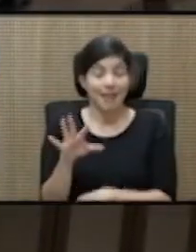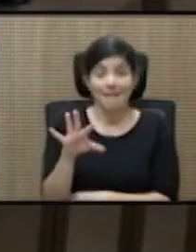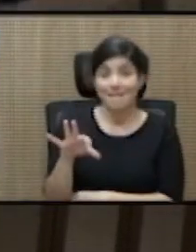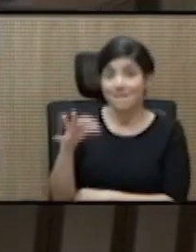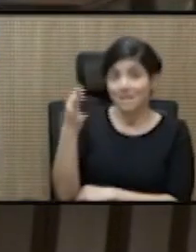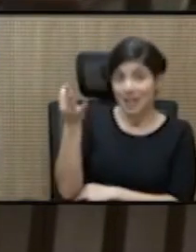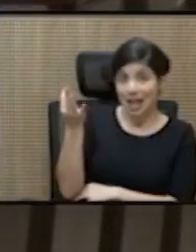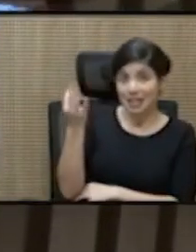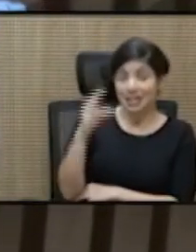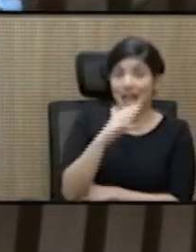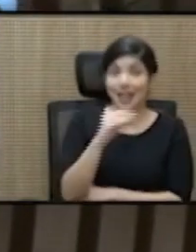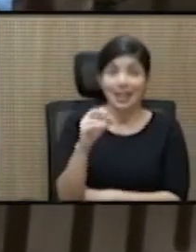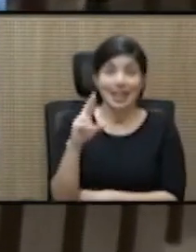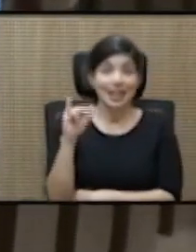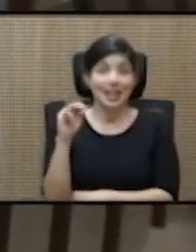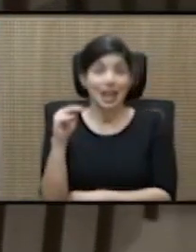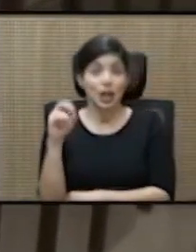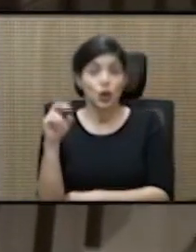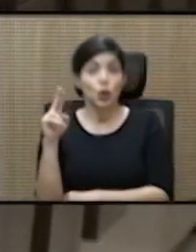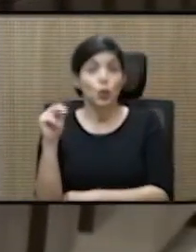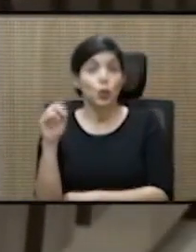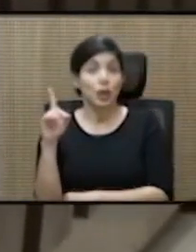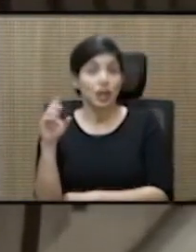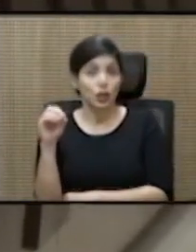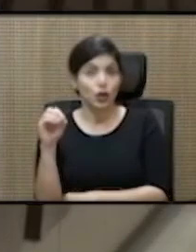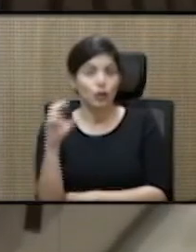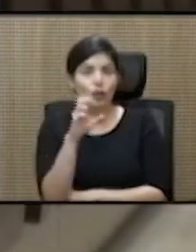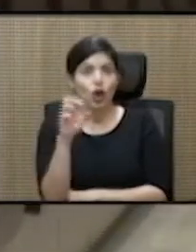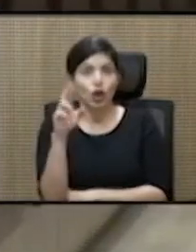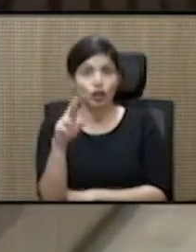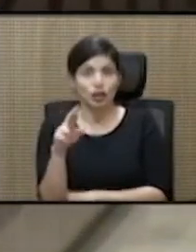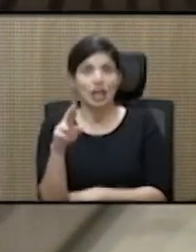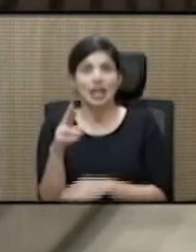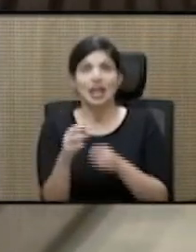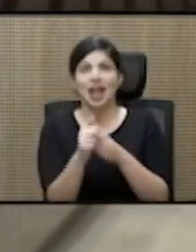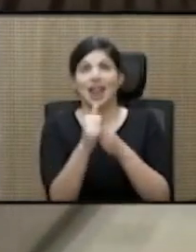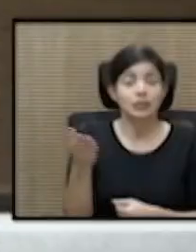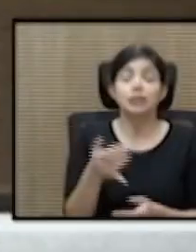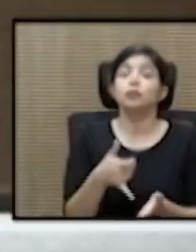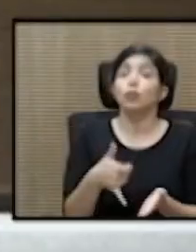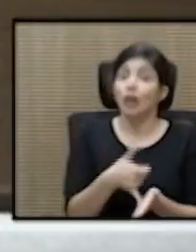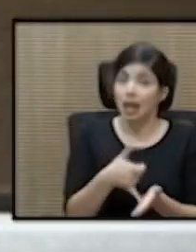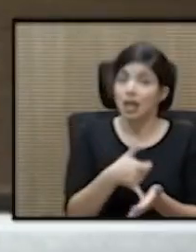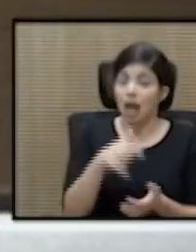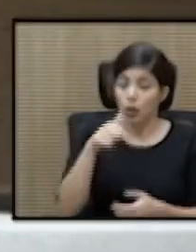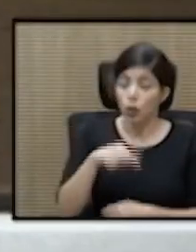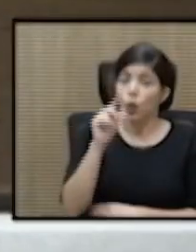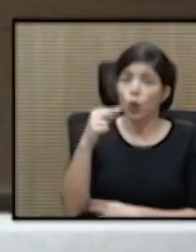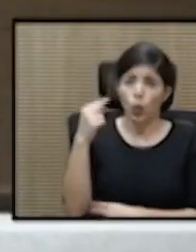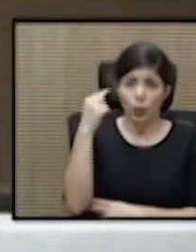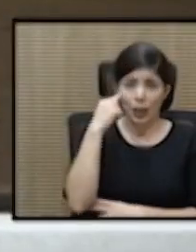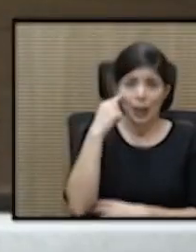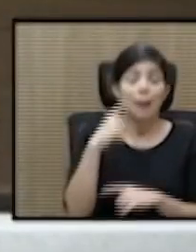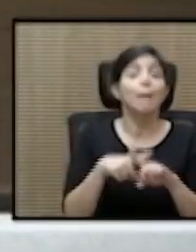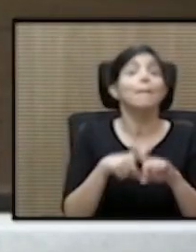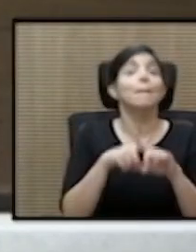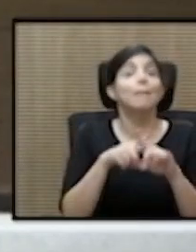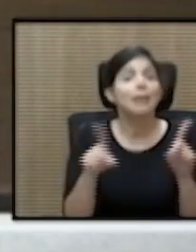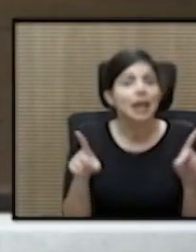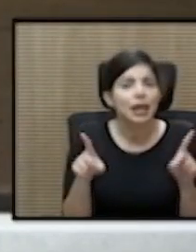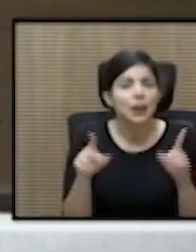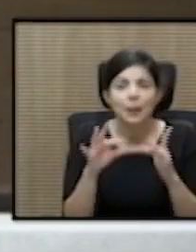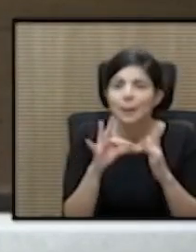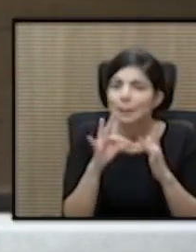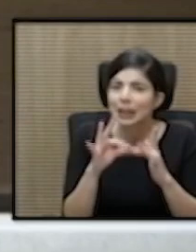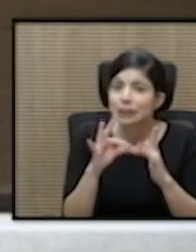aprueba, tendrán un gobierno con muchos problemas. Es crítico para este gobierno, pero principalmente